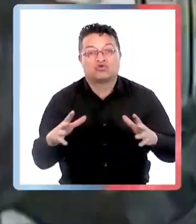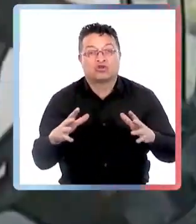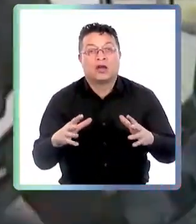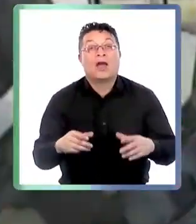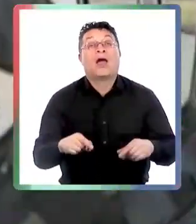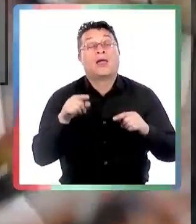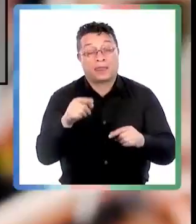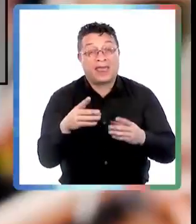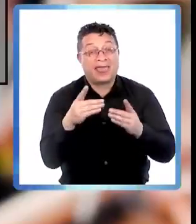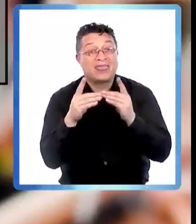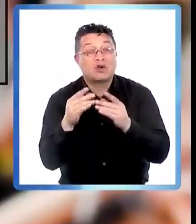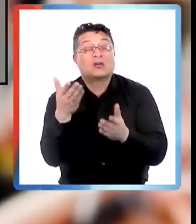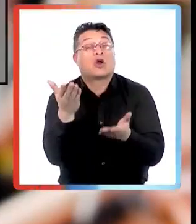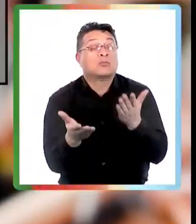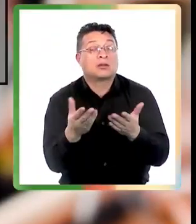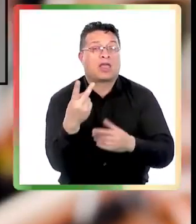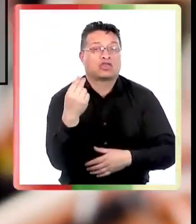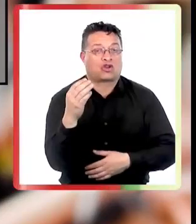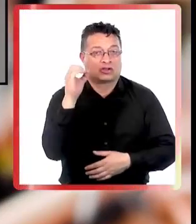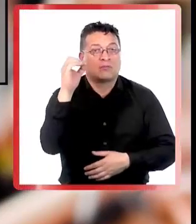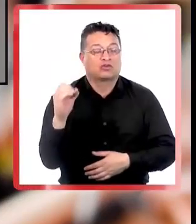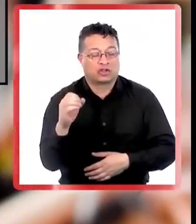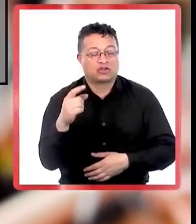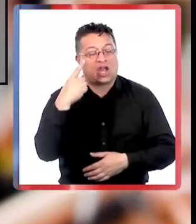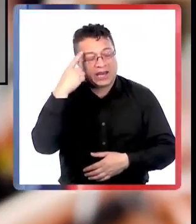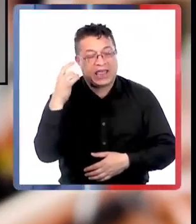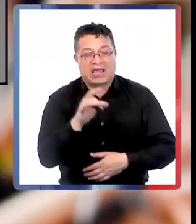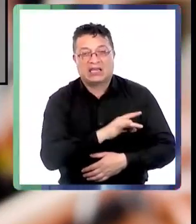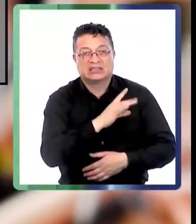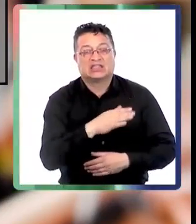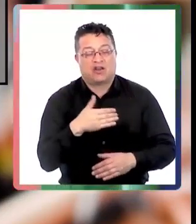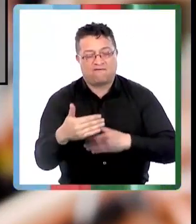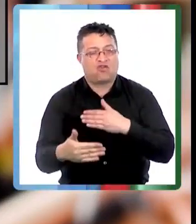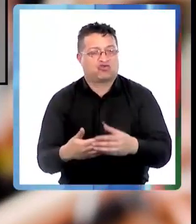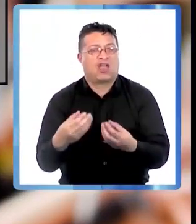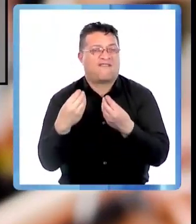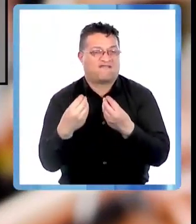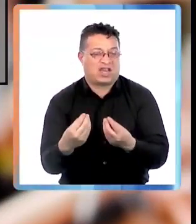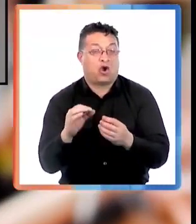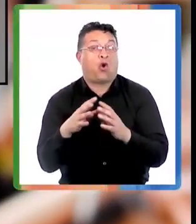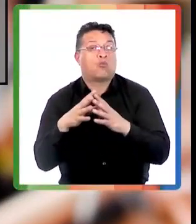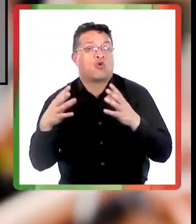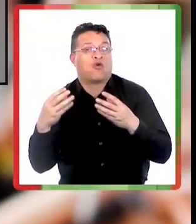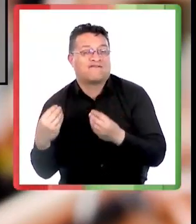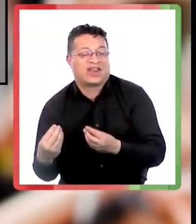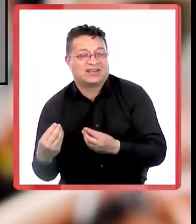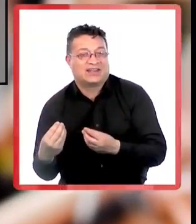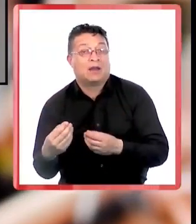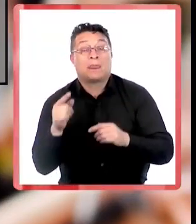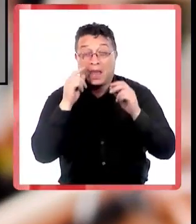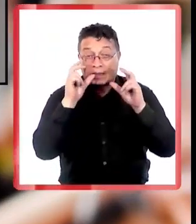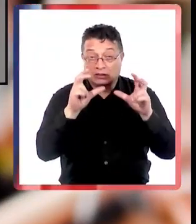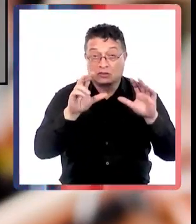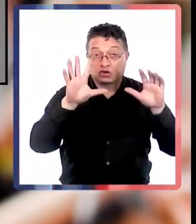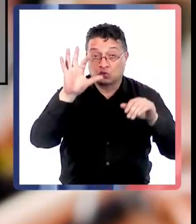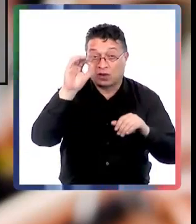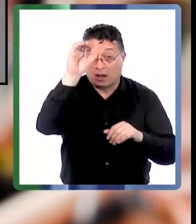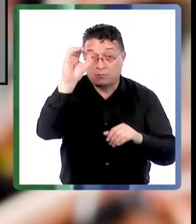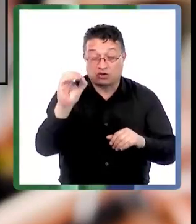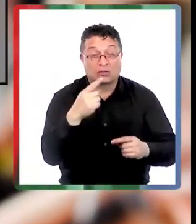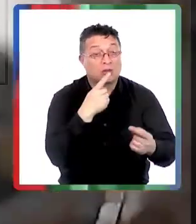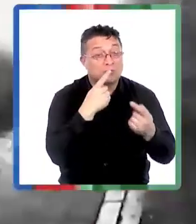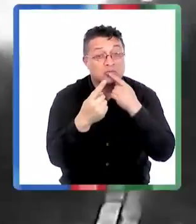alcohol. Ya a la hora de evaluar la democracia, solo el 12% cree que en Chile funciona bien o muy bien. Y mucha atención,